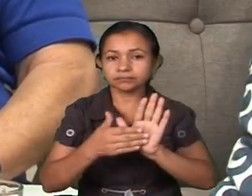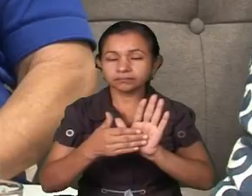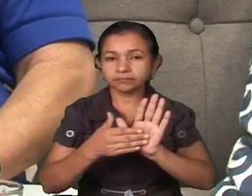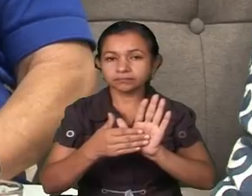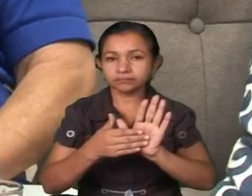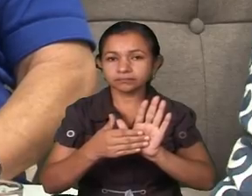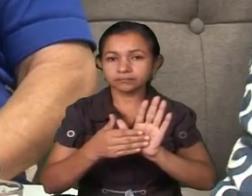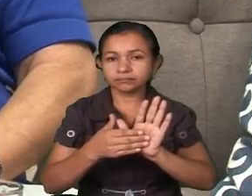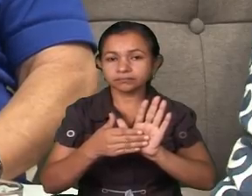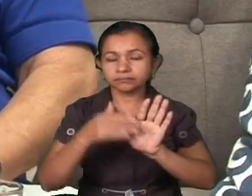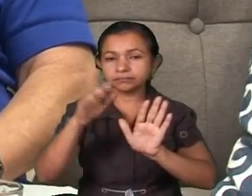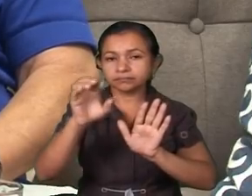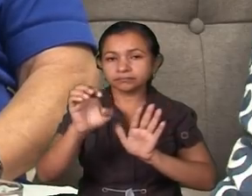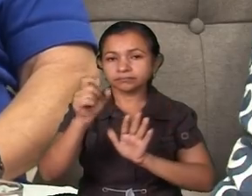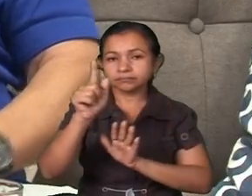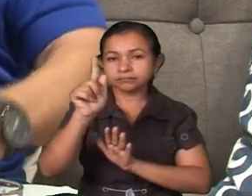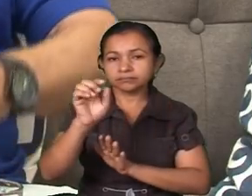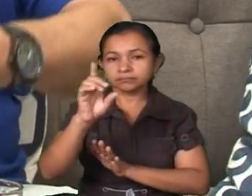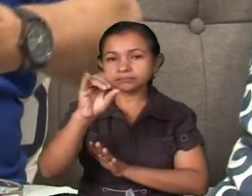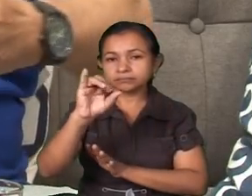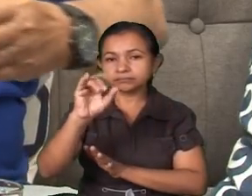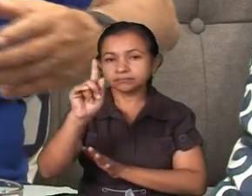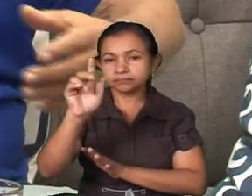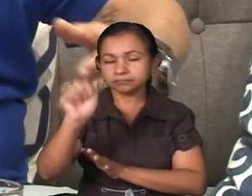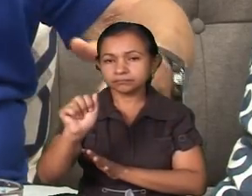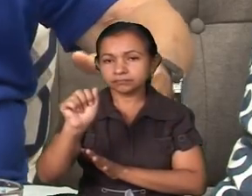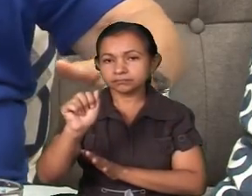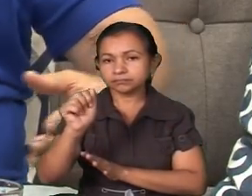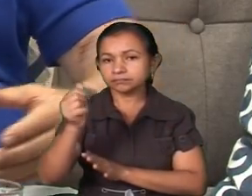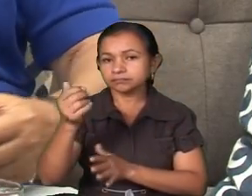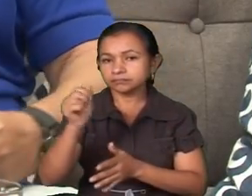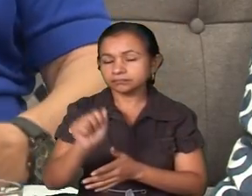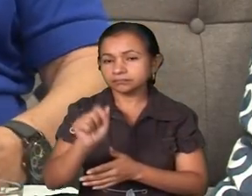gran estadista. Almagro que venga.